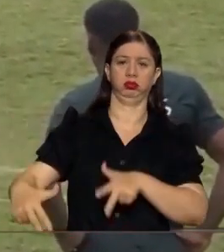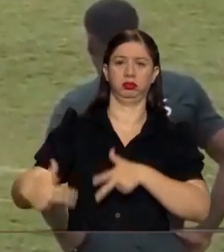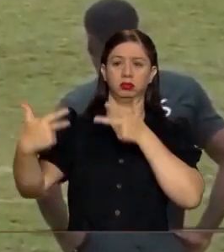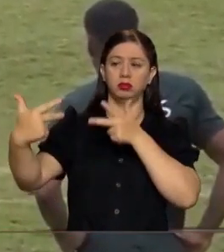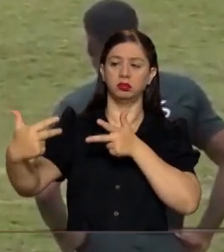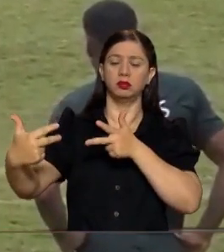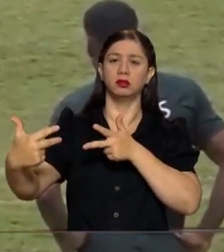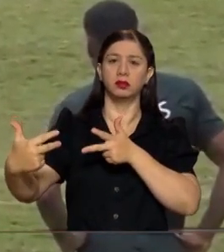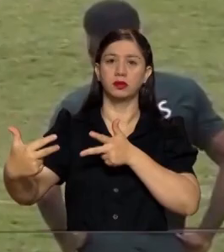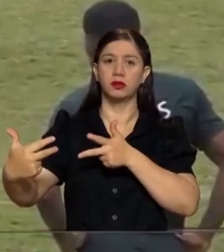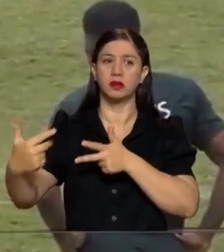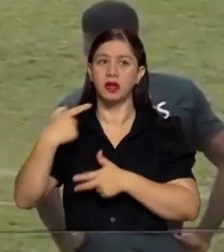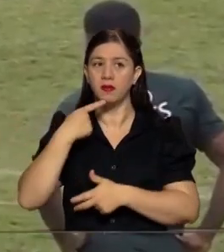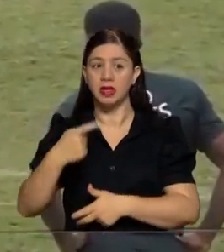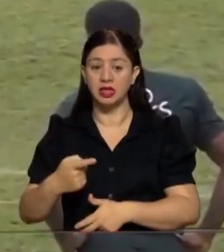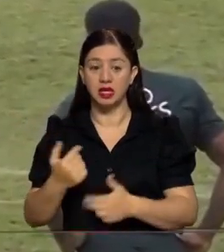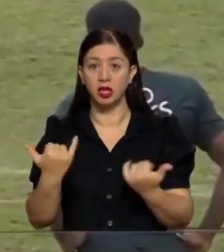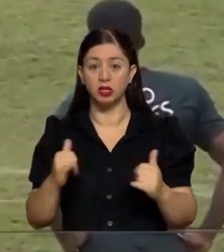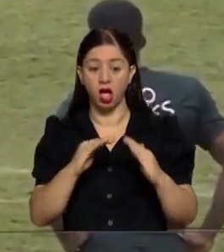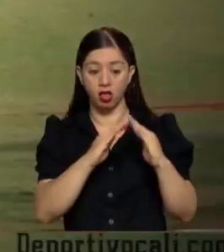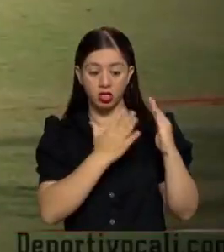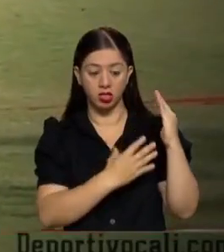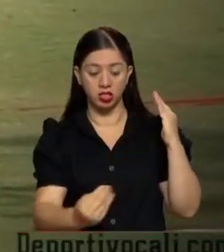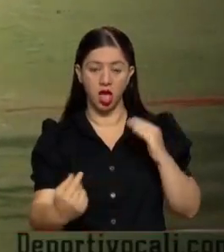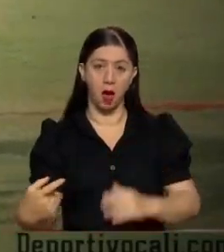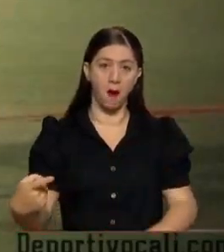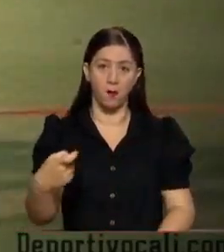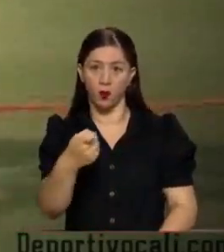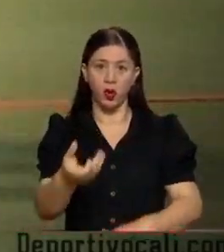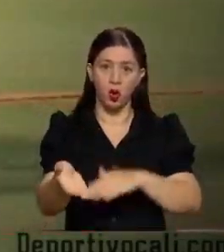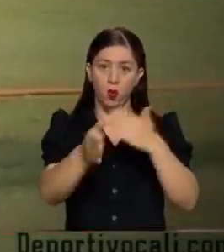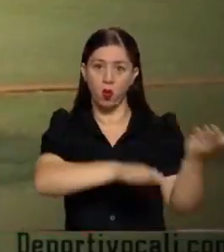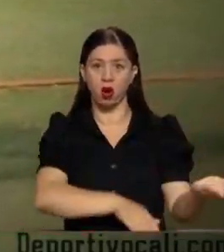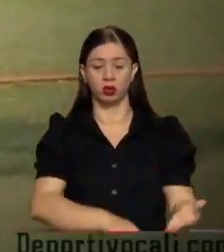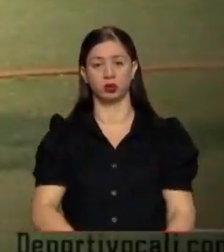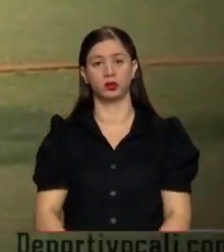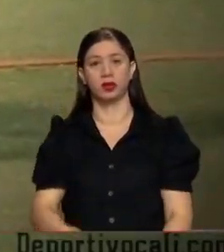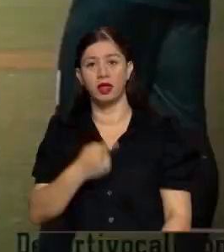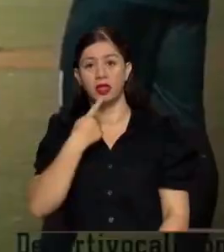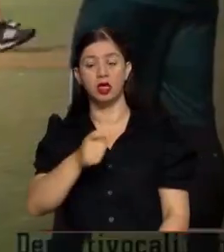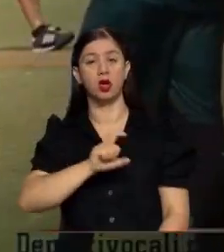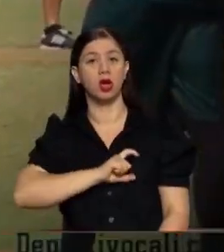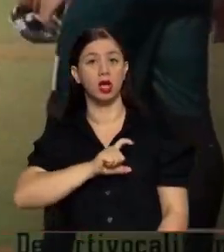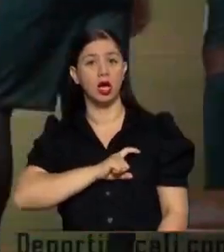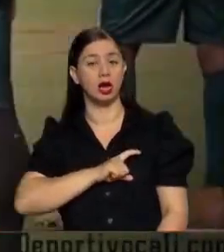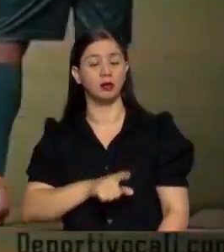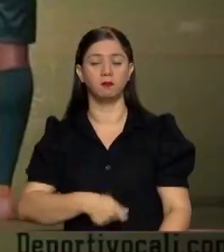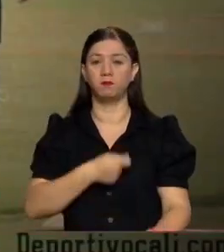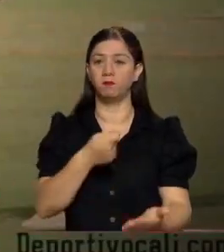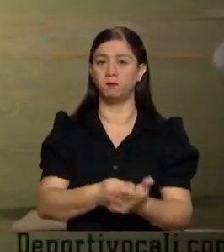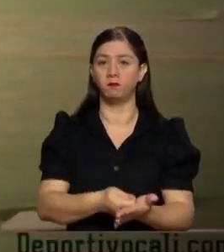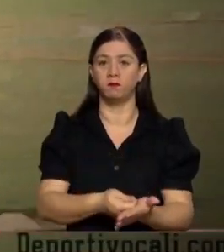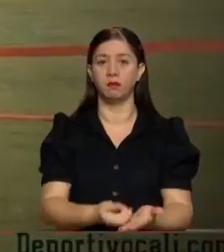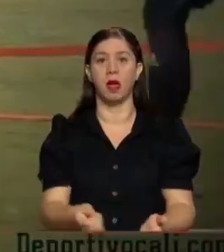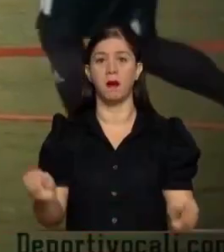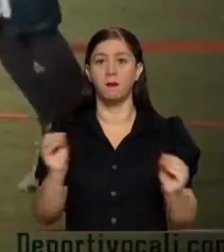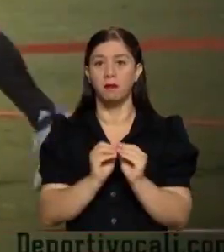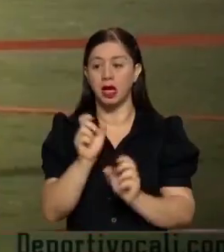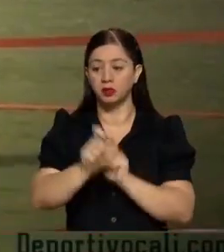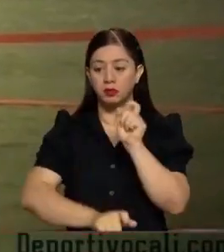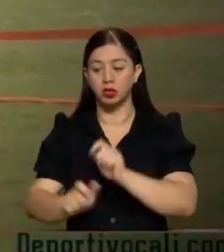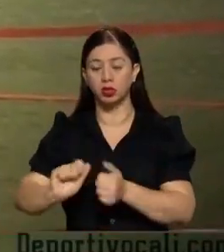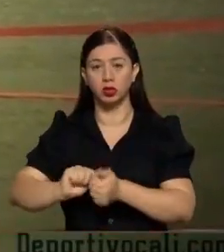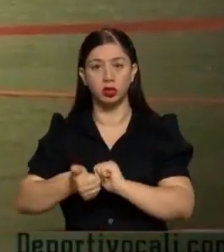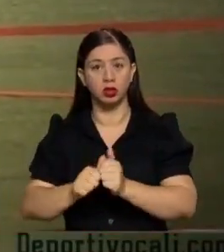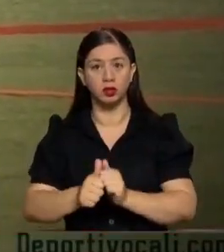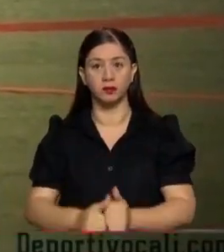Me dice, ahorita que salgas estás muerto. Dejó claro, eso sí, que el Deportivo Cali no tiene dinero para comprar más jugadores. Por lo tanto,